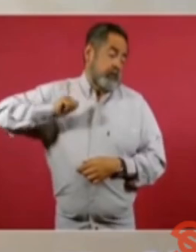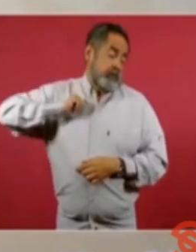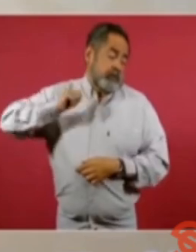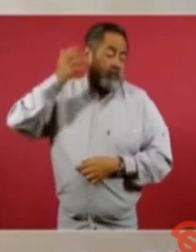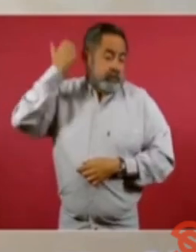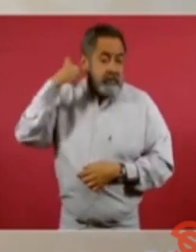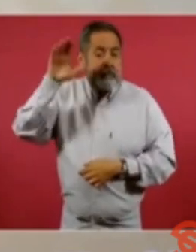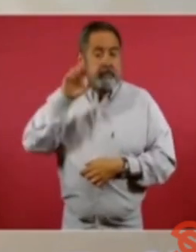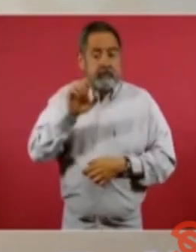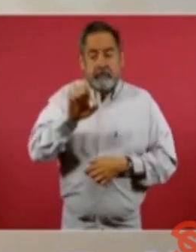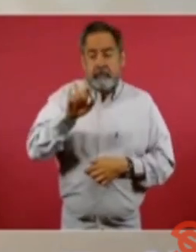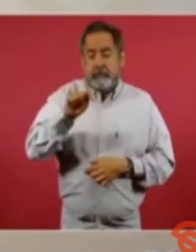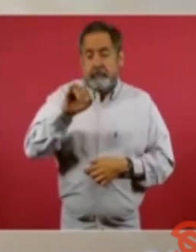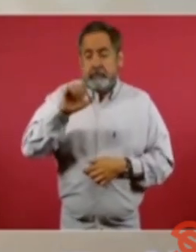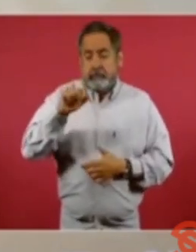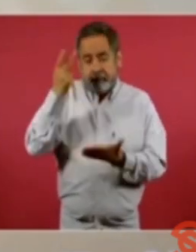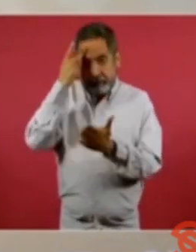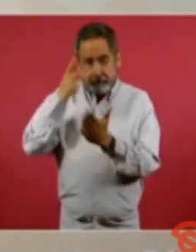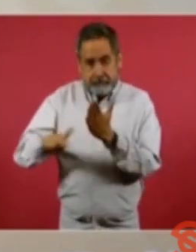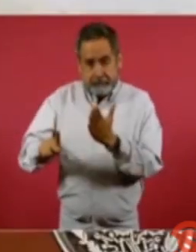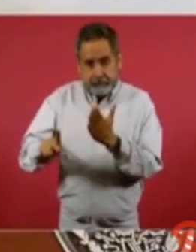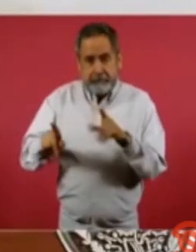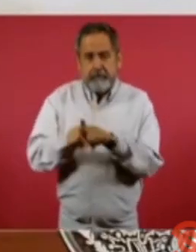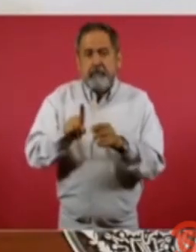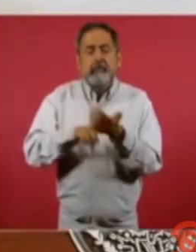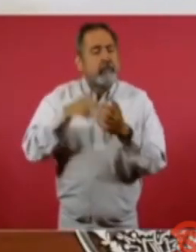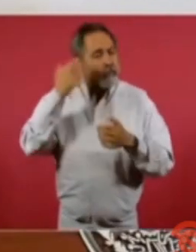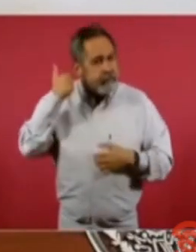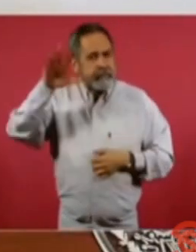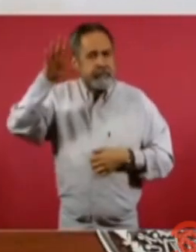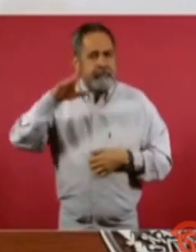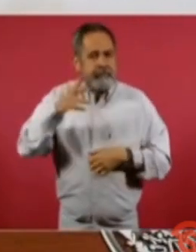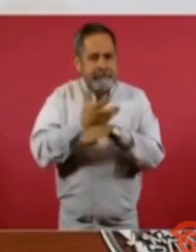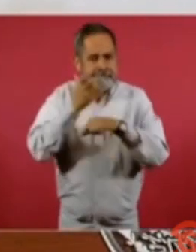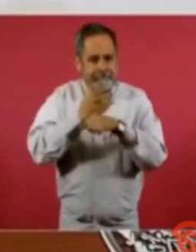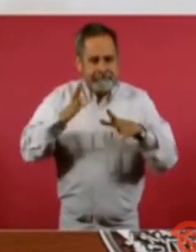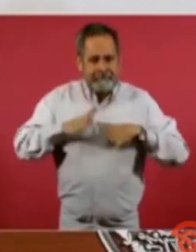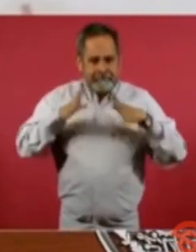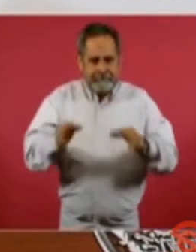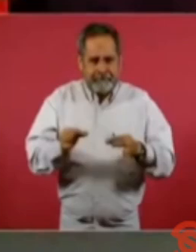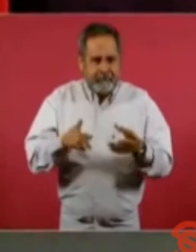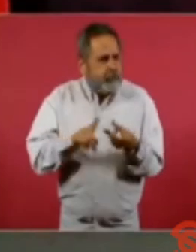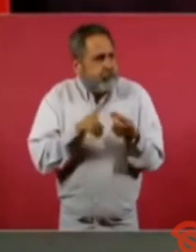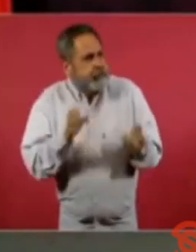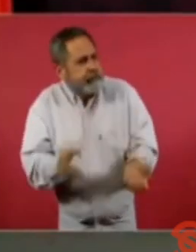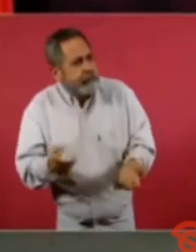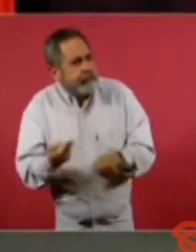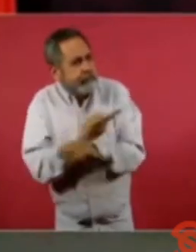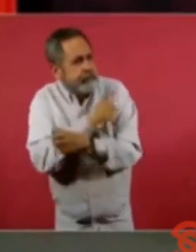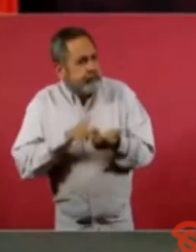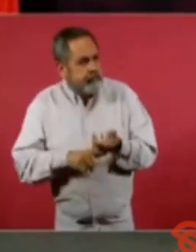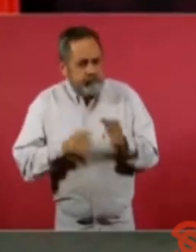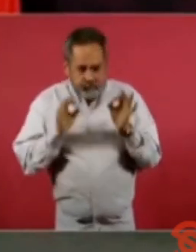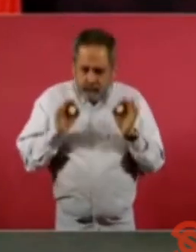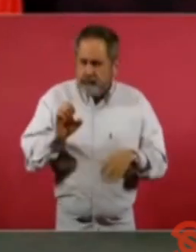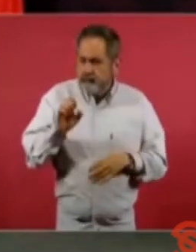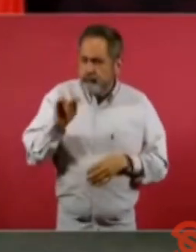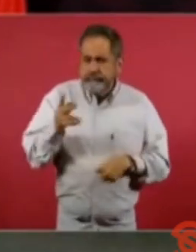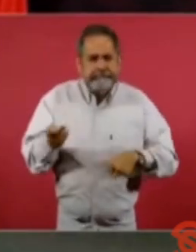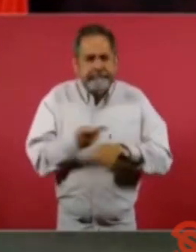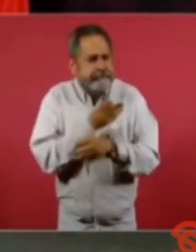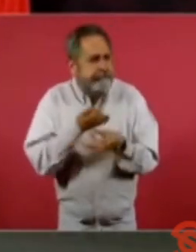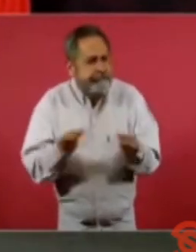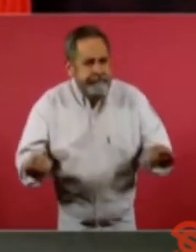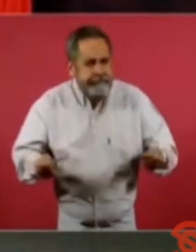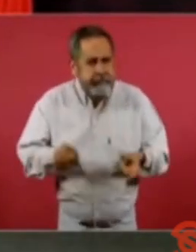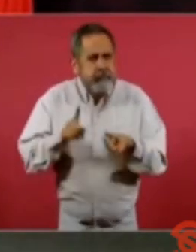protestante cuando la fundación de Estados Unidos. ¿Dónde quedó eso? ¿Dónde